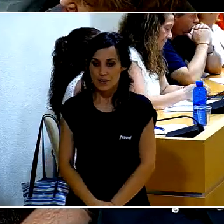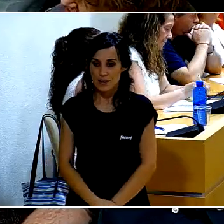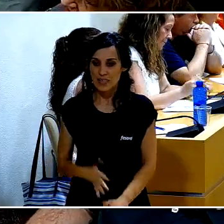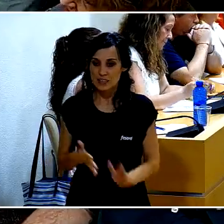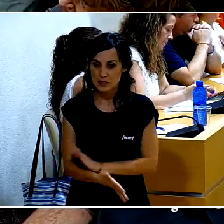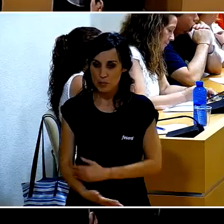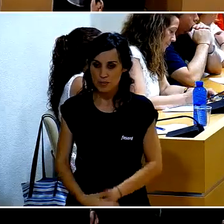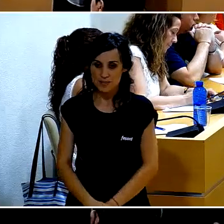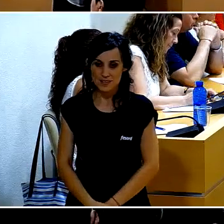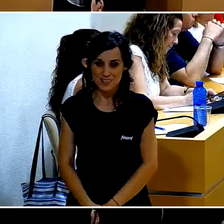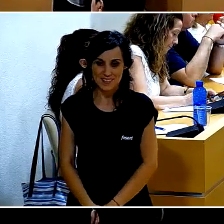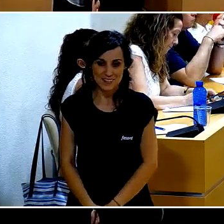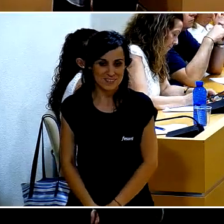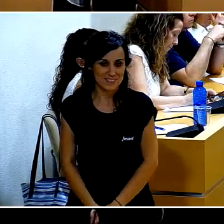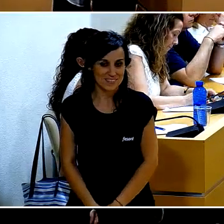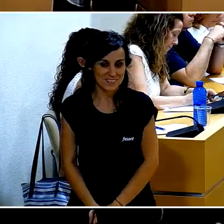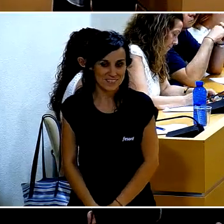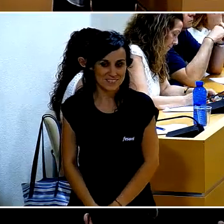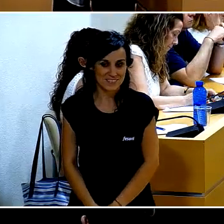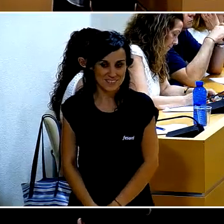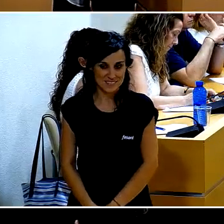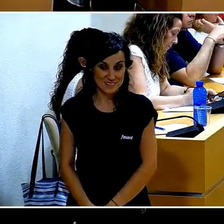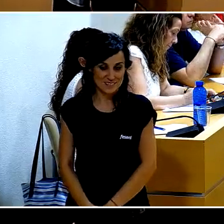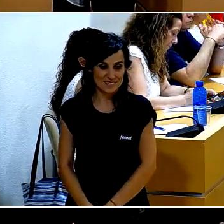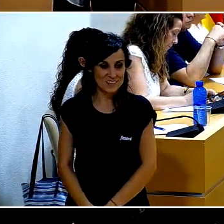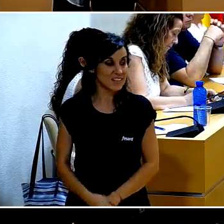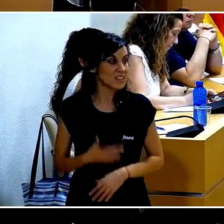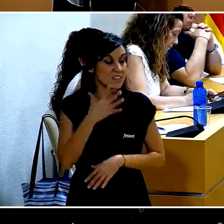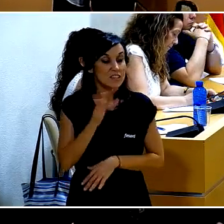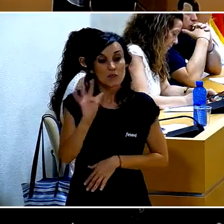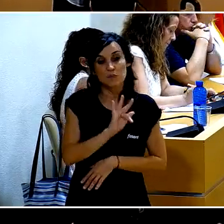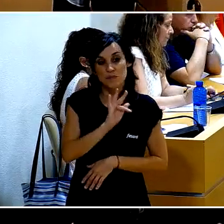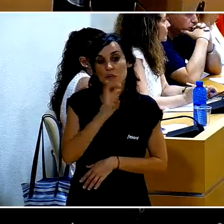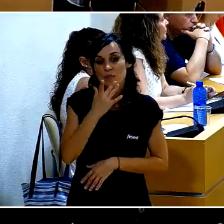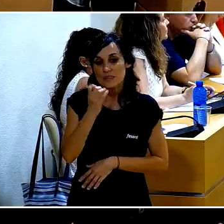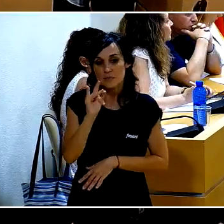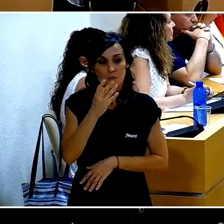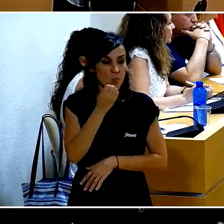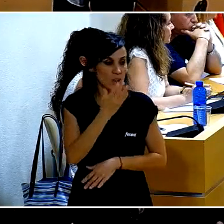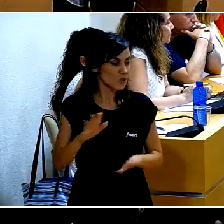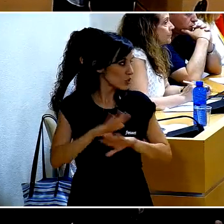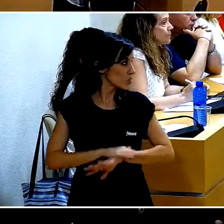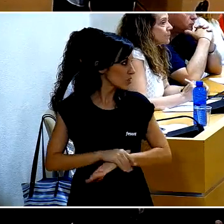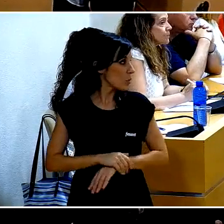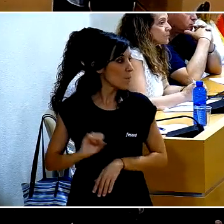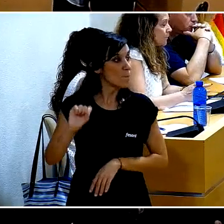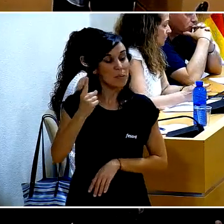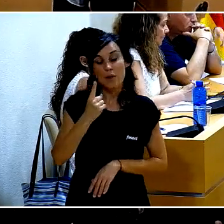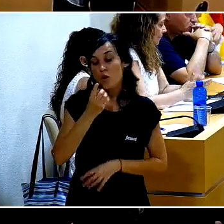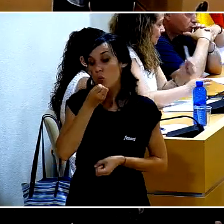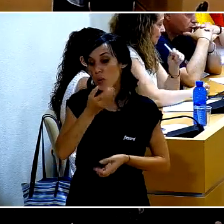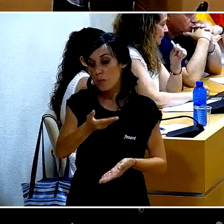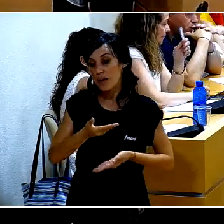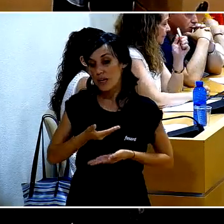Muchas gracias también, José Antonio Salvador, per Ciutadans. Sí, buenas noches. Muchas gracias. En primer lugar, darle la bienvenida